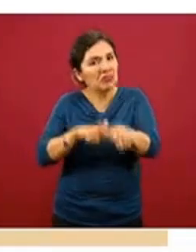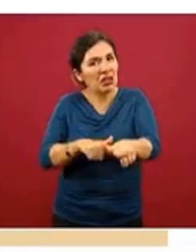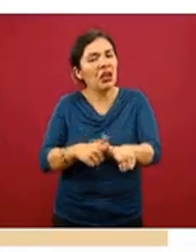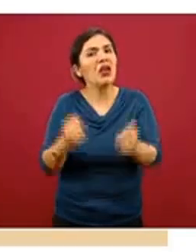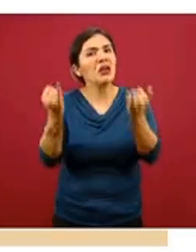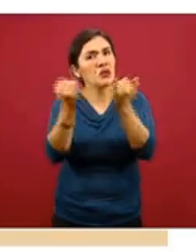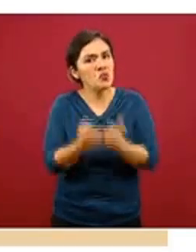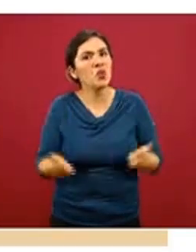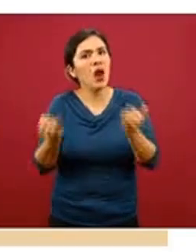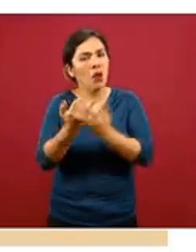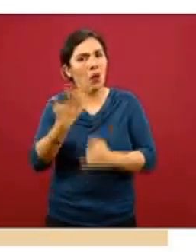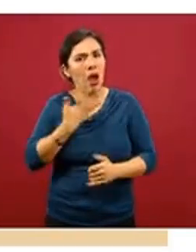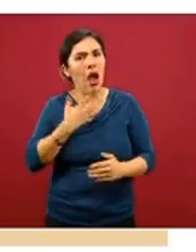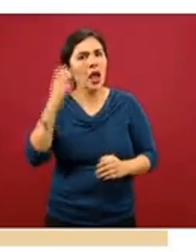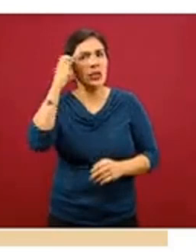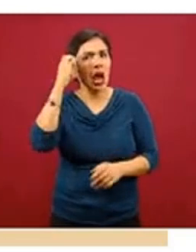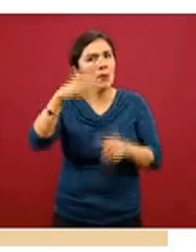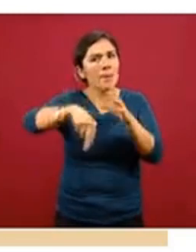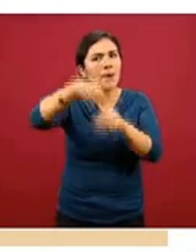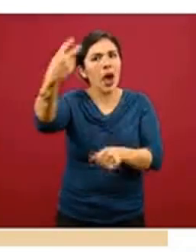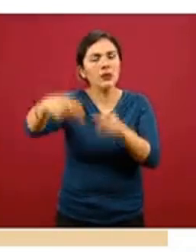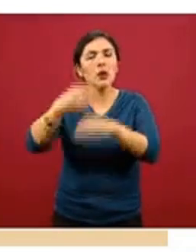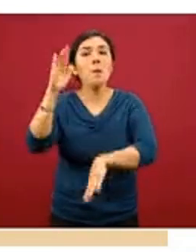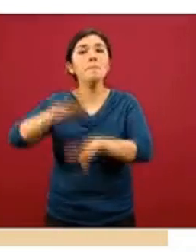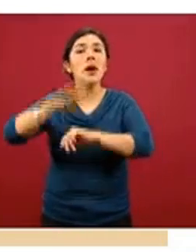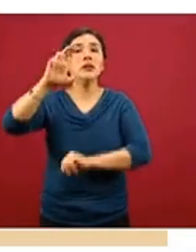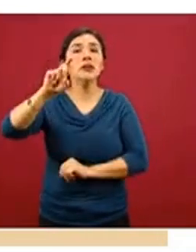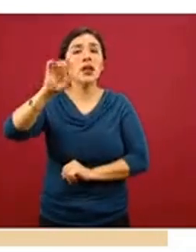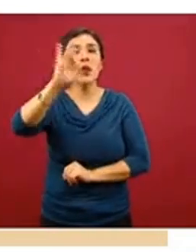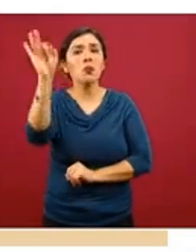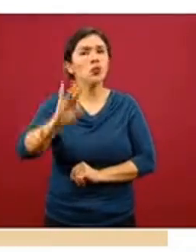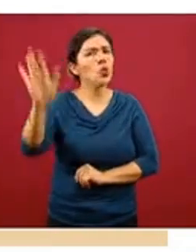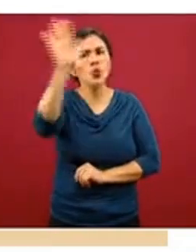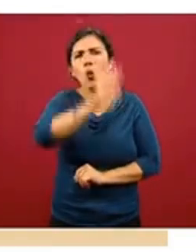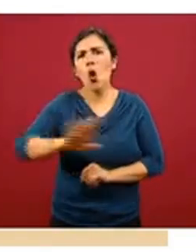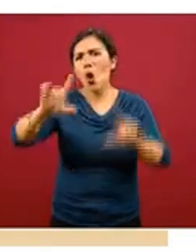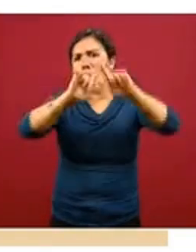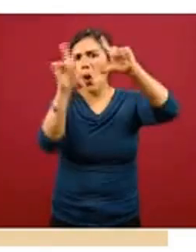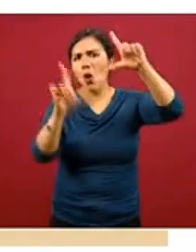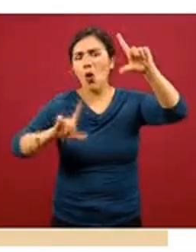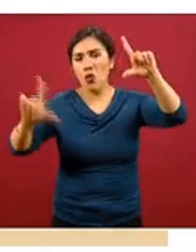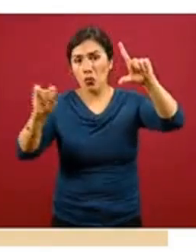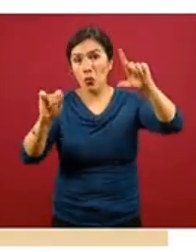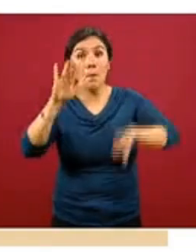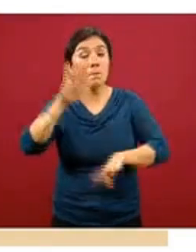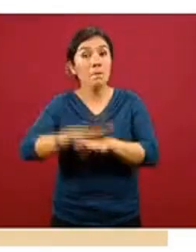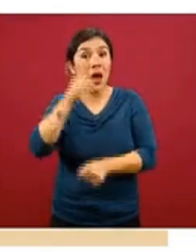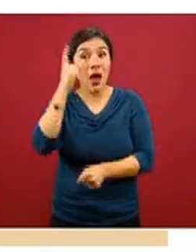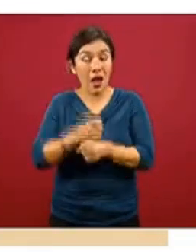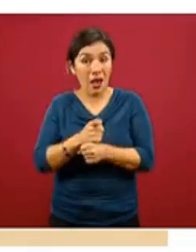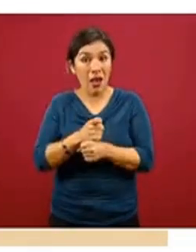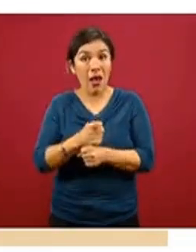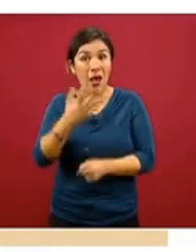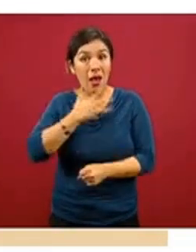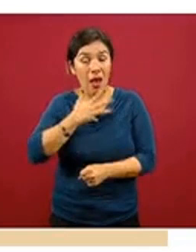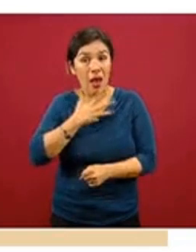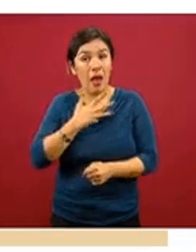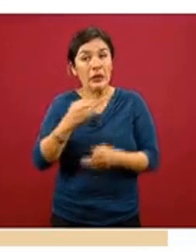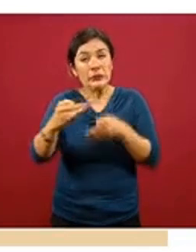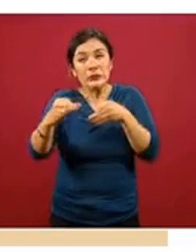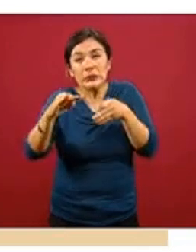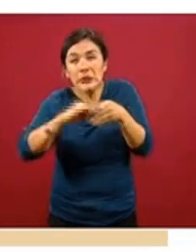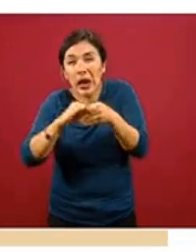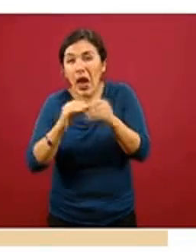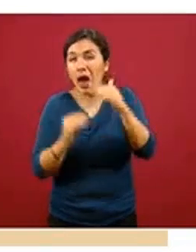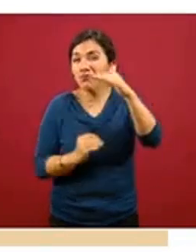una disponibilidad superior al 30% en todas las entidades federativas. De hecho, las que más se han